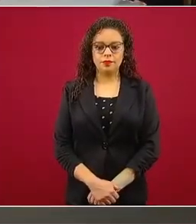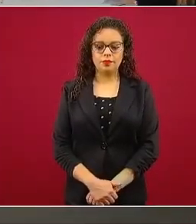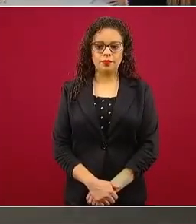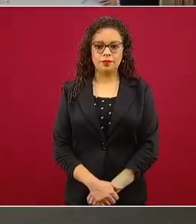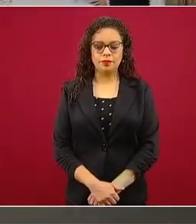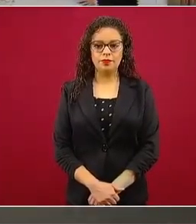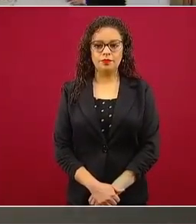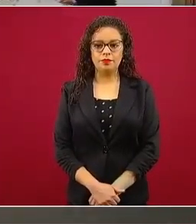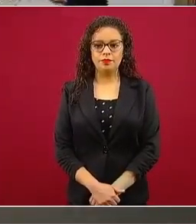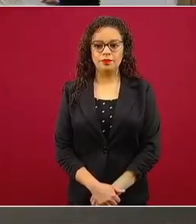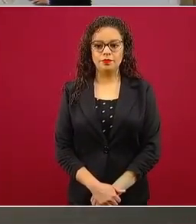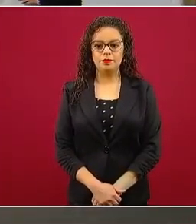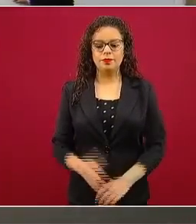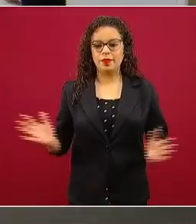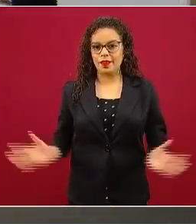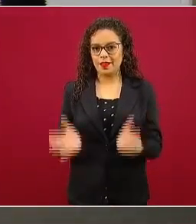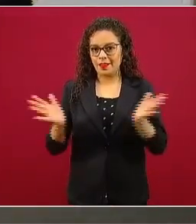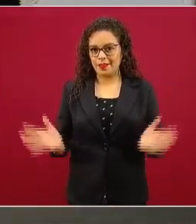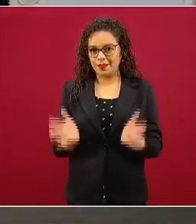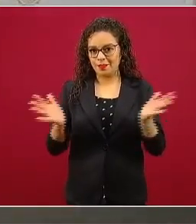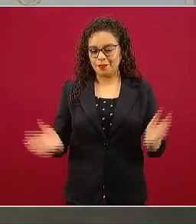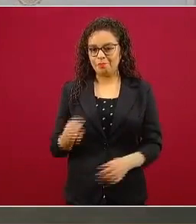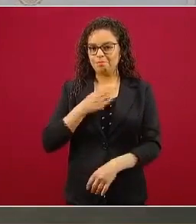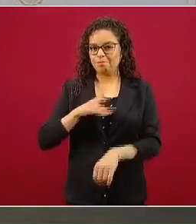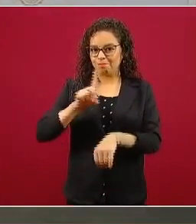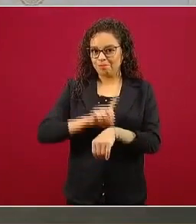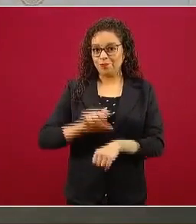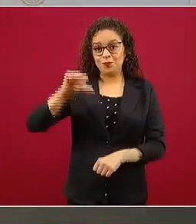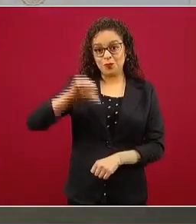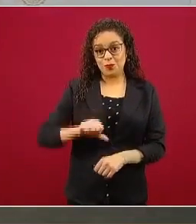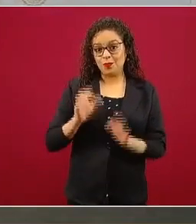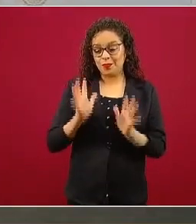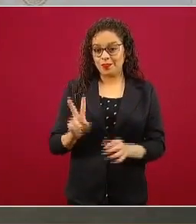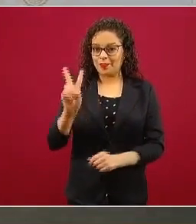Ánimo. Ya es viernes.